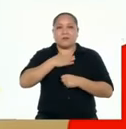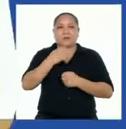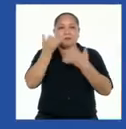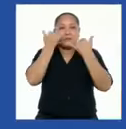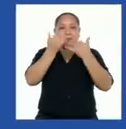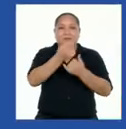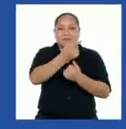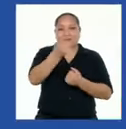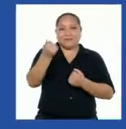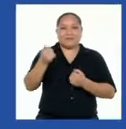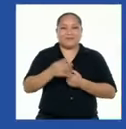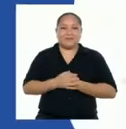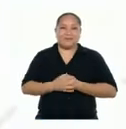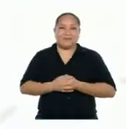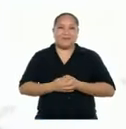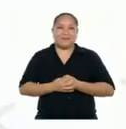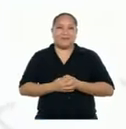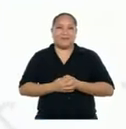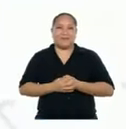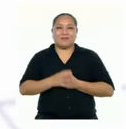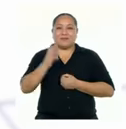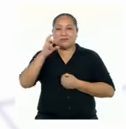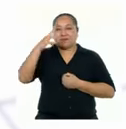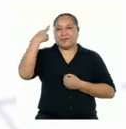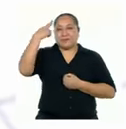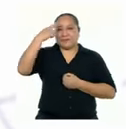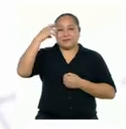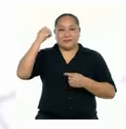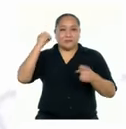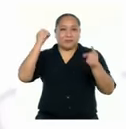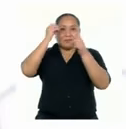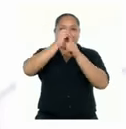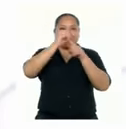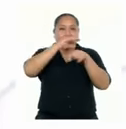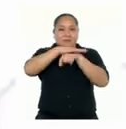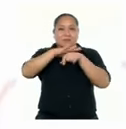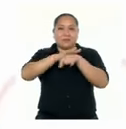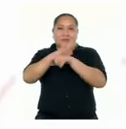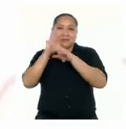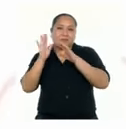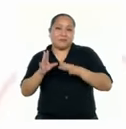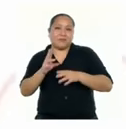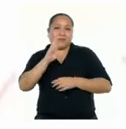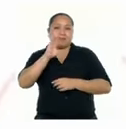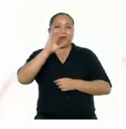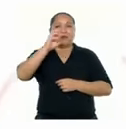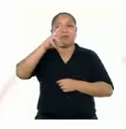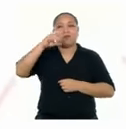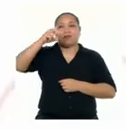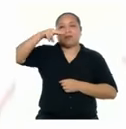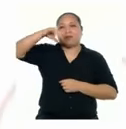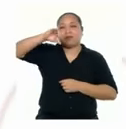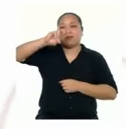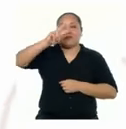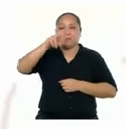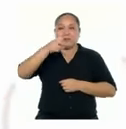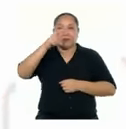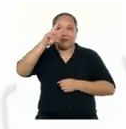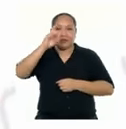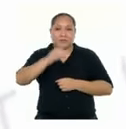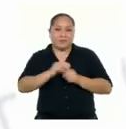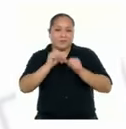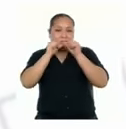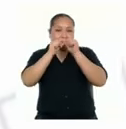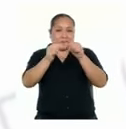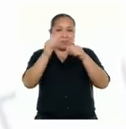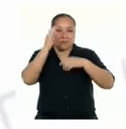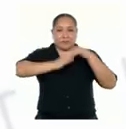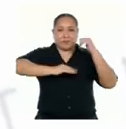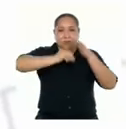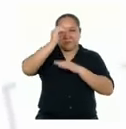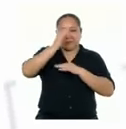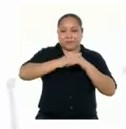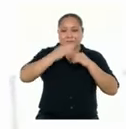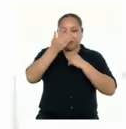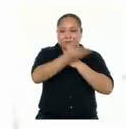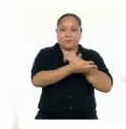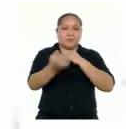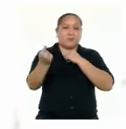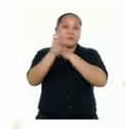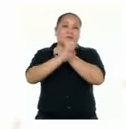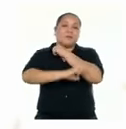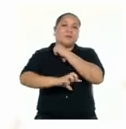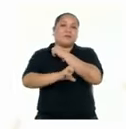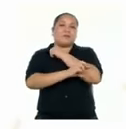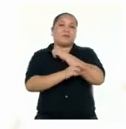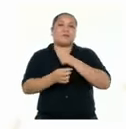toca a ustedes. Por eso, su reto de hoy es planificar su crónica 2020 para seguir construyéndonos como país.